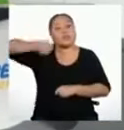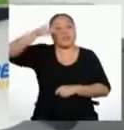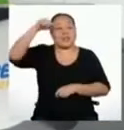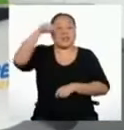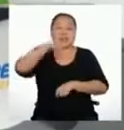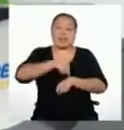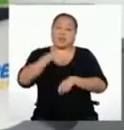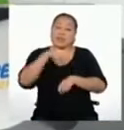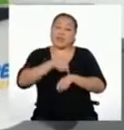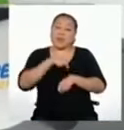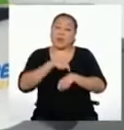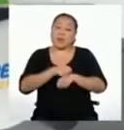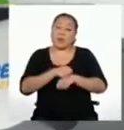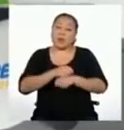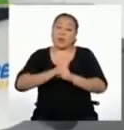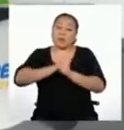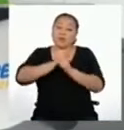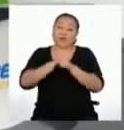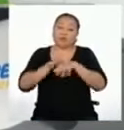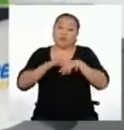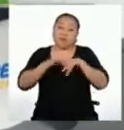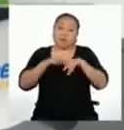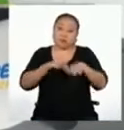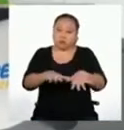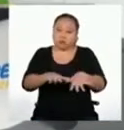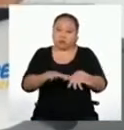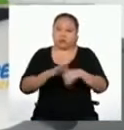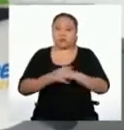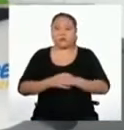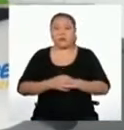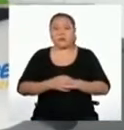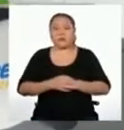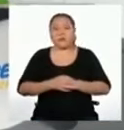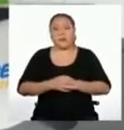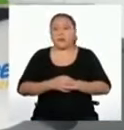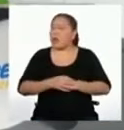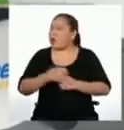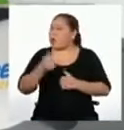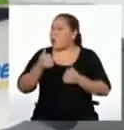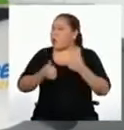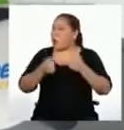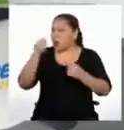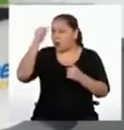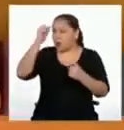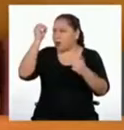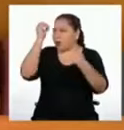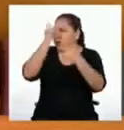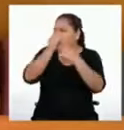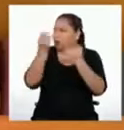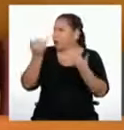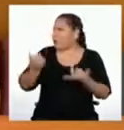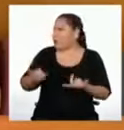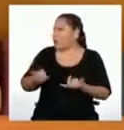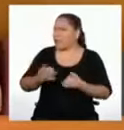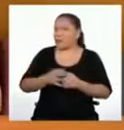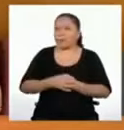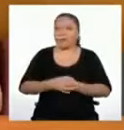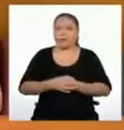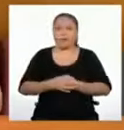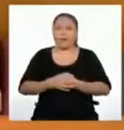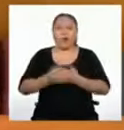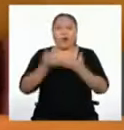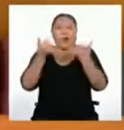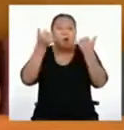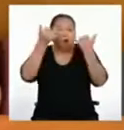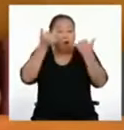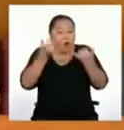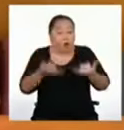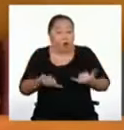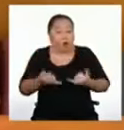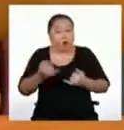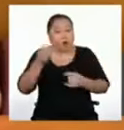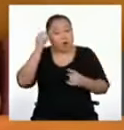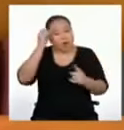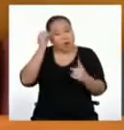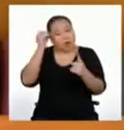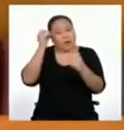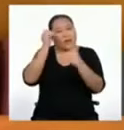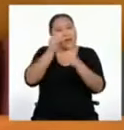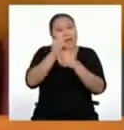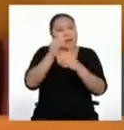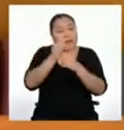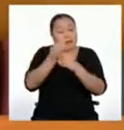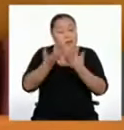estos tiempos de pandemia. Entonces, ¿cuál es el propósito de hoy, profesora? El día de hoy, nuestro